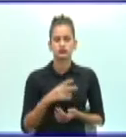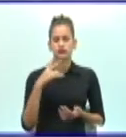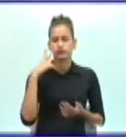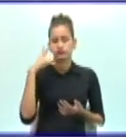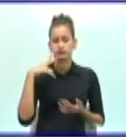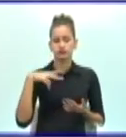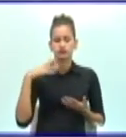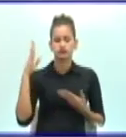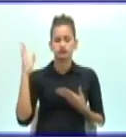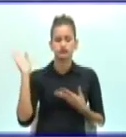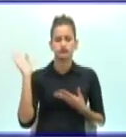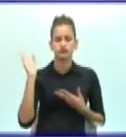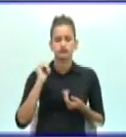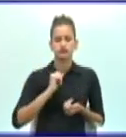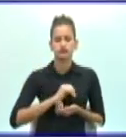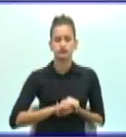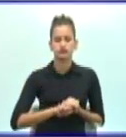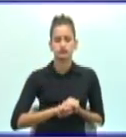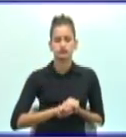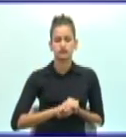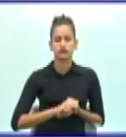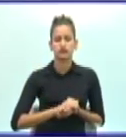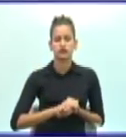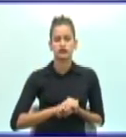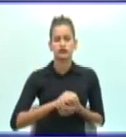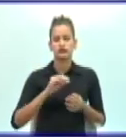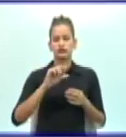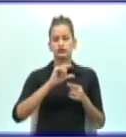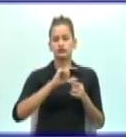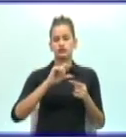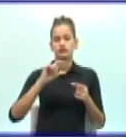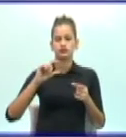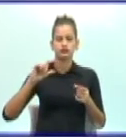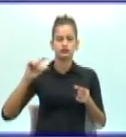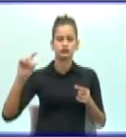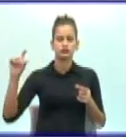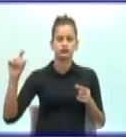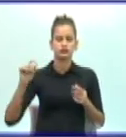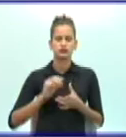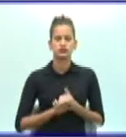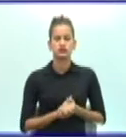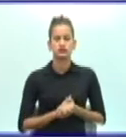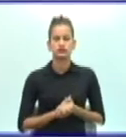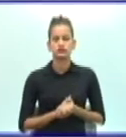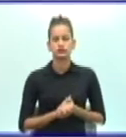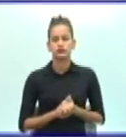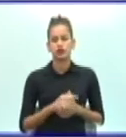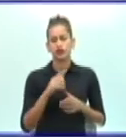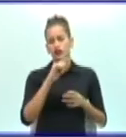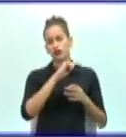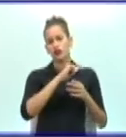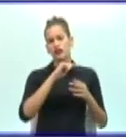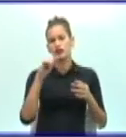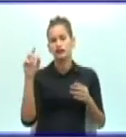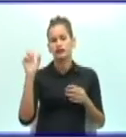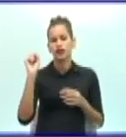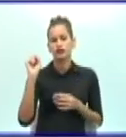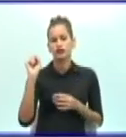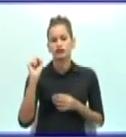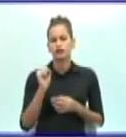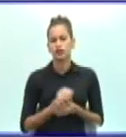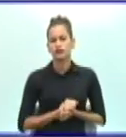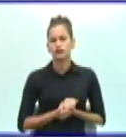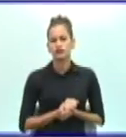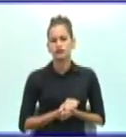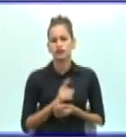borde de la regla hasta tocar P con el otro lado corto. Traza la recta S. Para